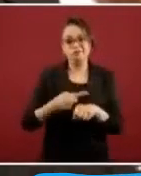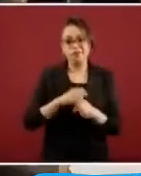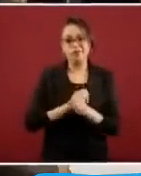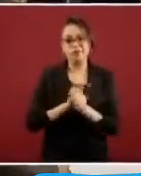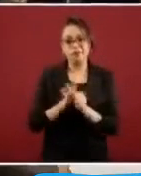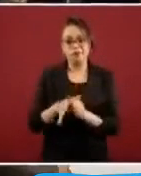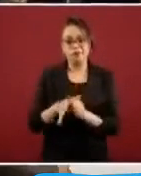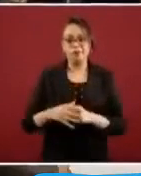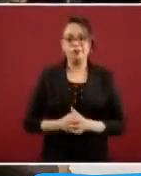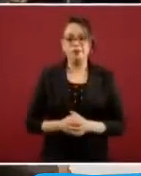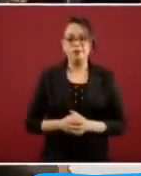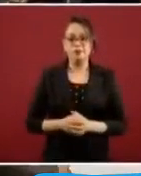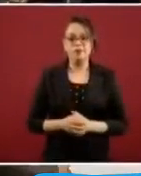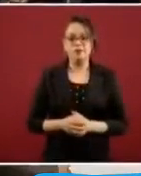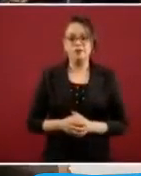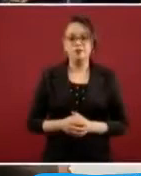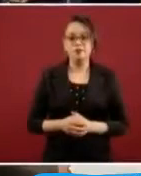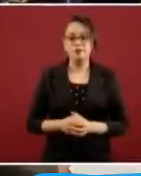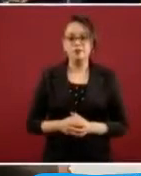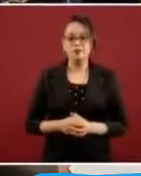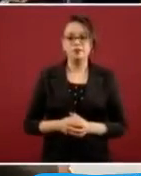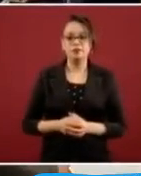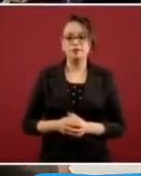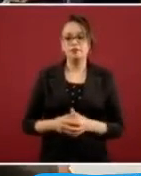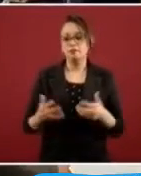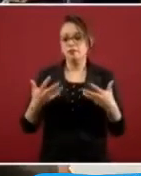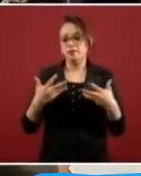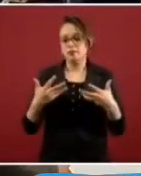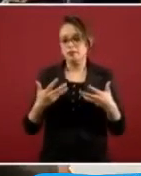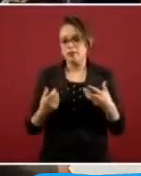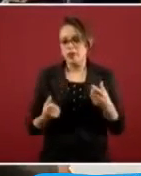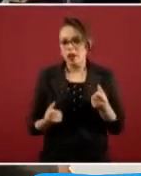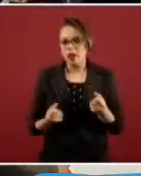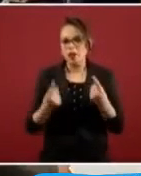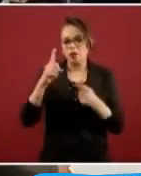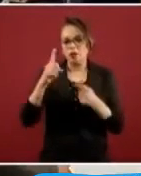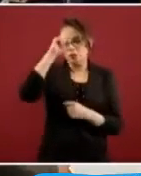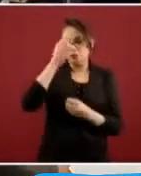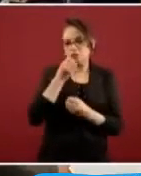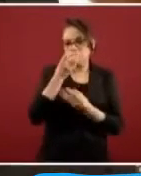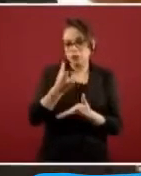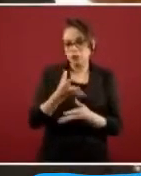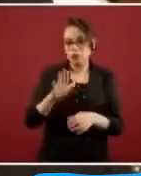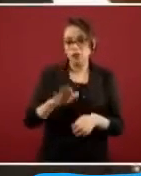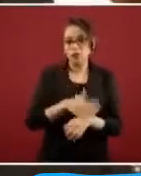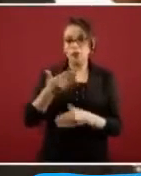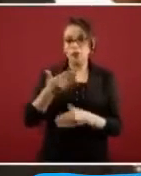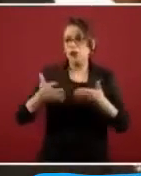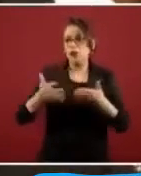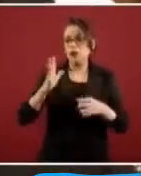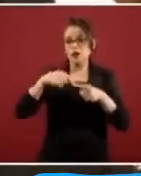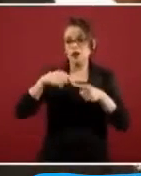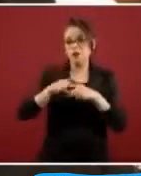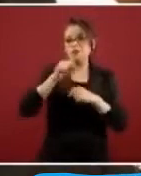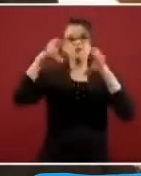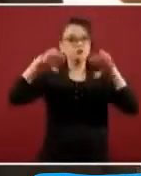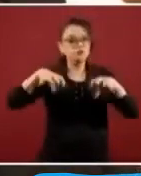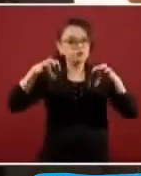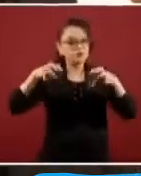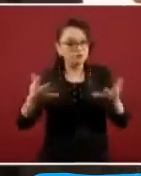178. Y ¿alguna recomendación ahora que están presentando las lluvias? Con mucho